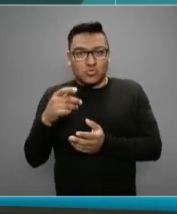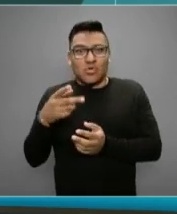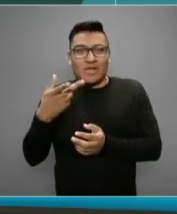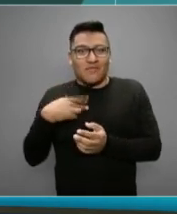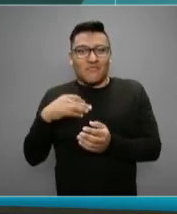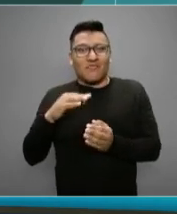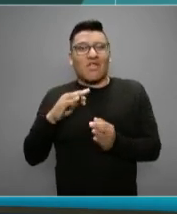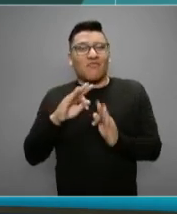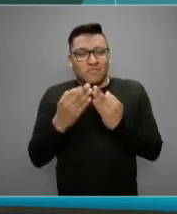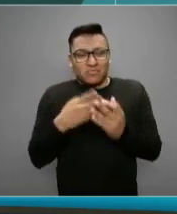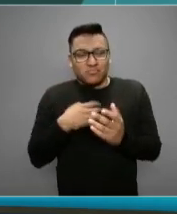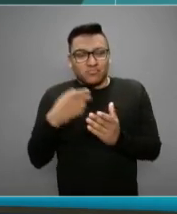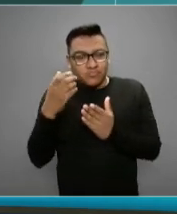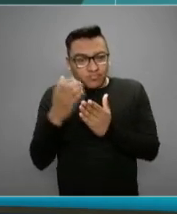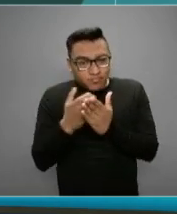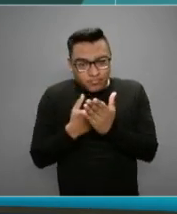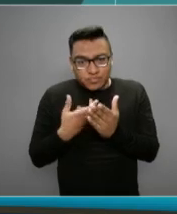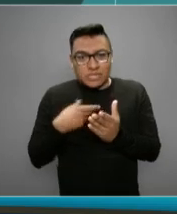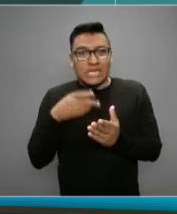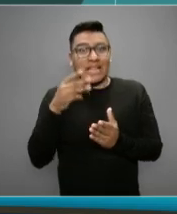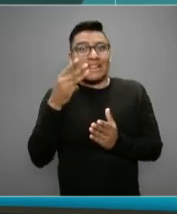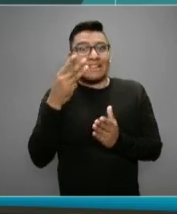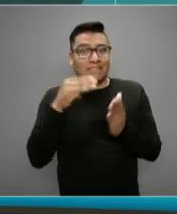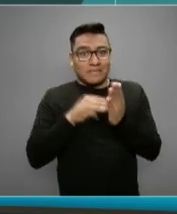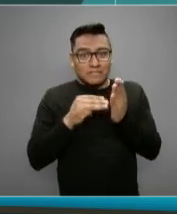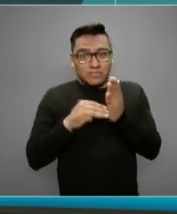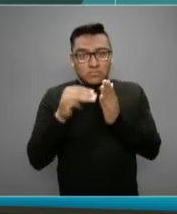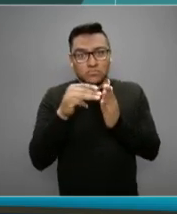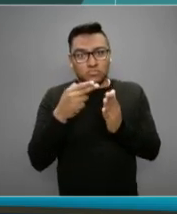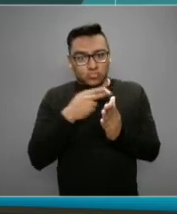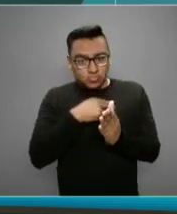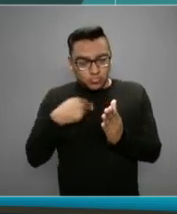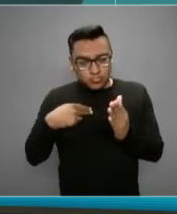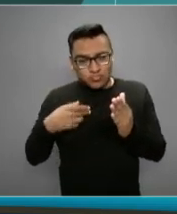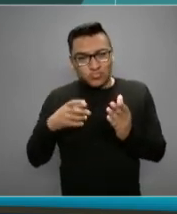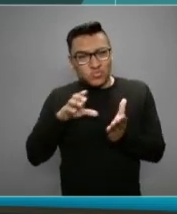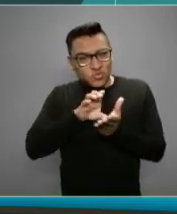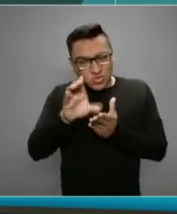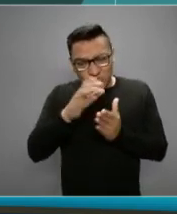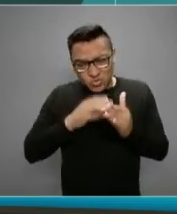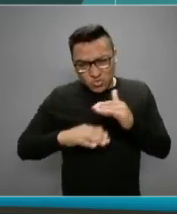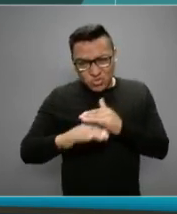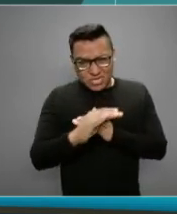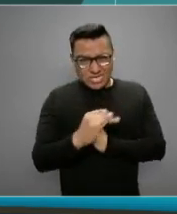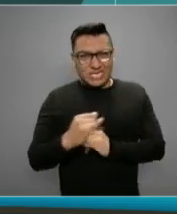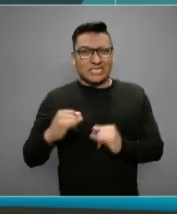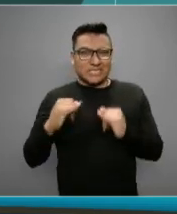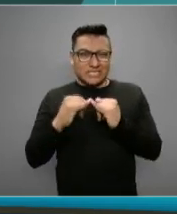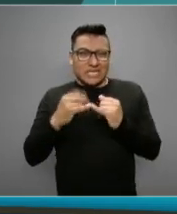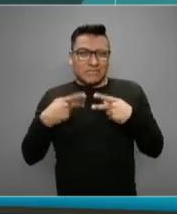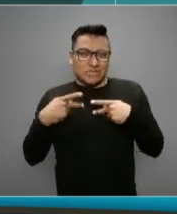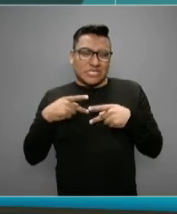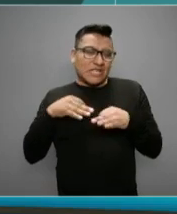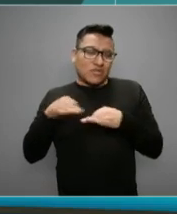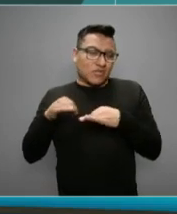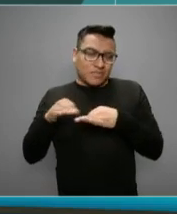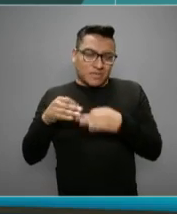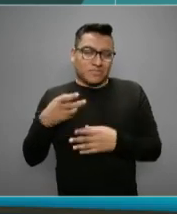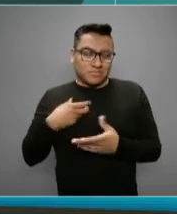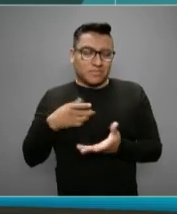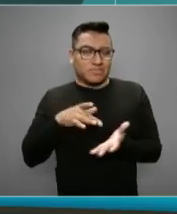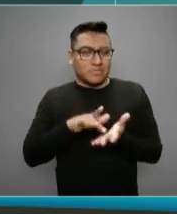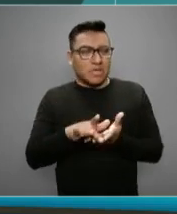podemos tomar estos 3,000 millones y fondear el Seguro Universal de Desempleo. Qué bien. Carlos, me escribe un internauta,